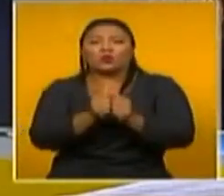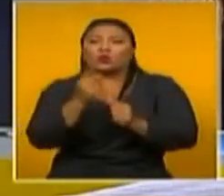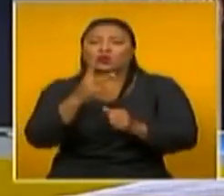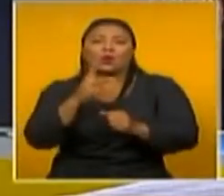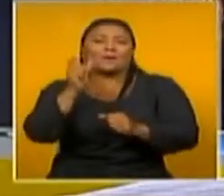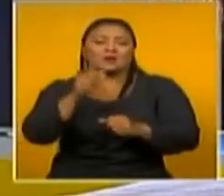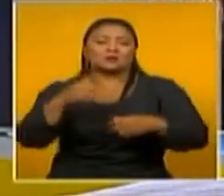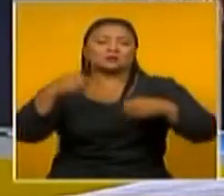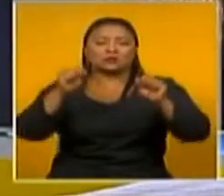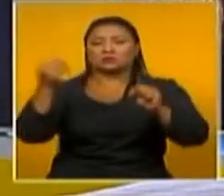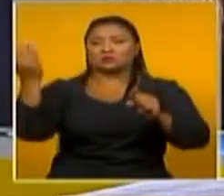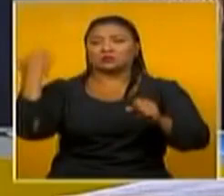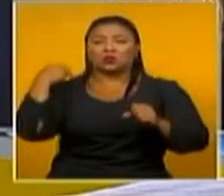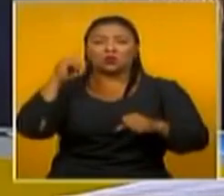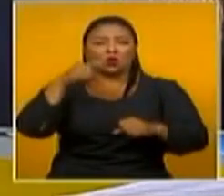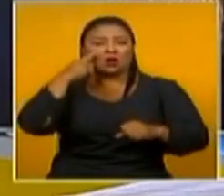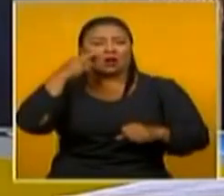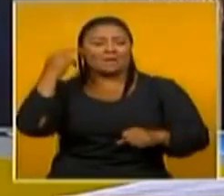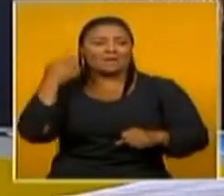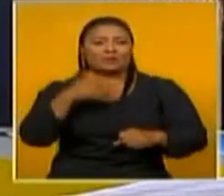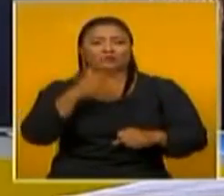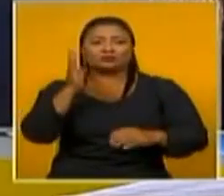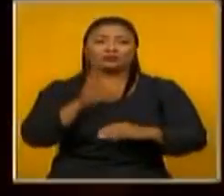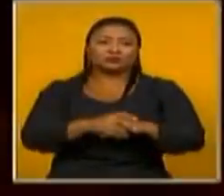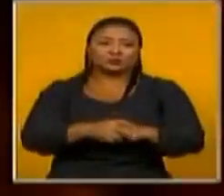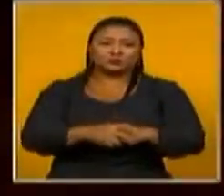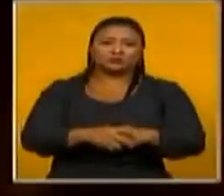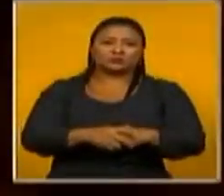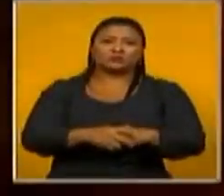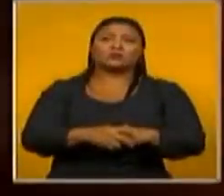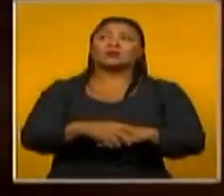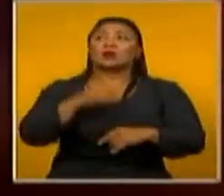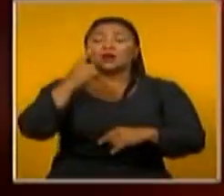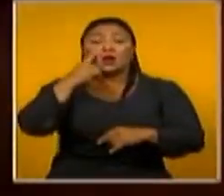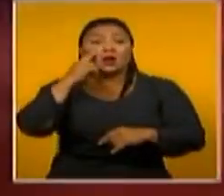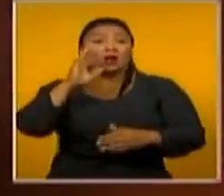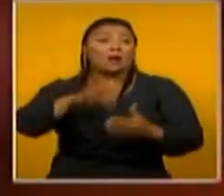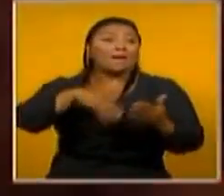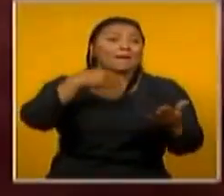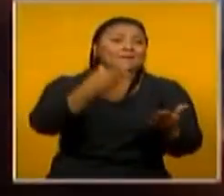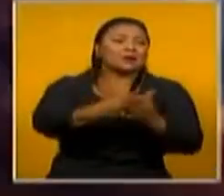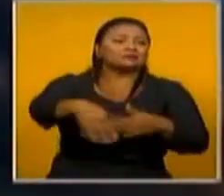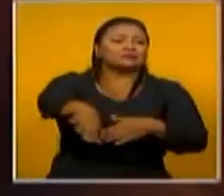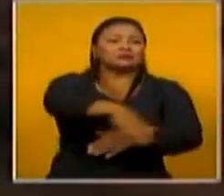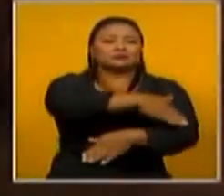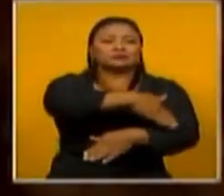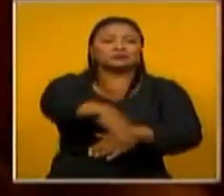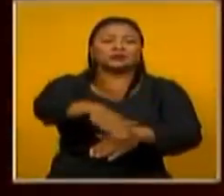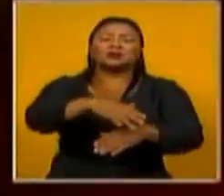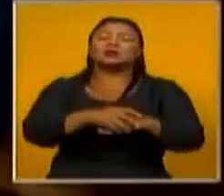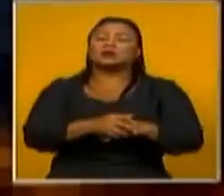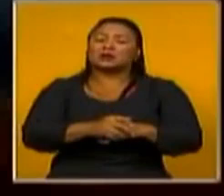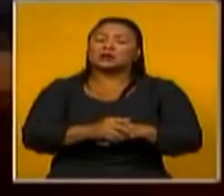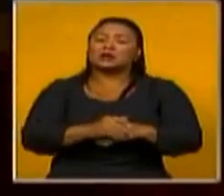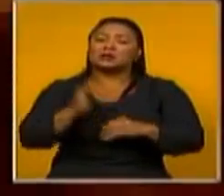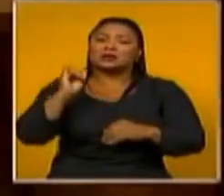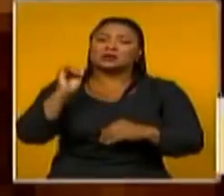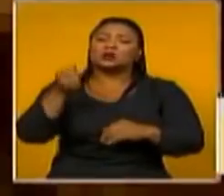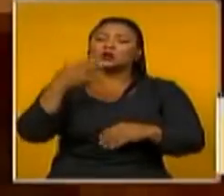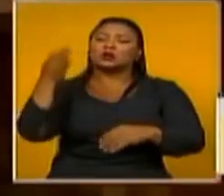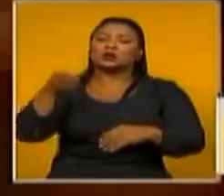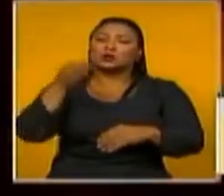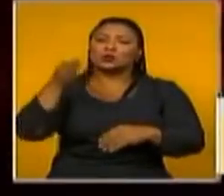en una moto cuando lo mataron. Lo encontraron tirado en plena calle de la cooperativa Ismael Pérez Castro de